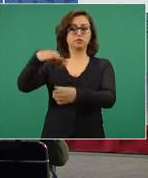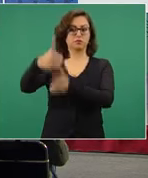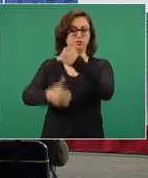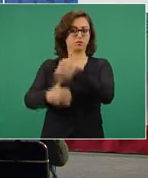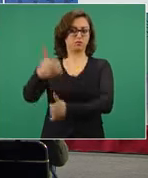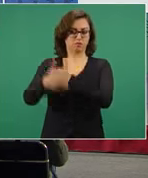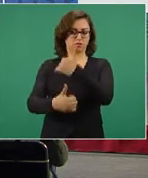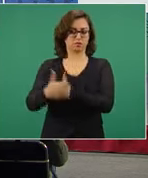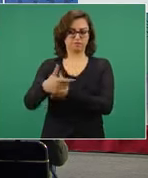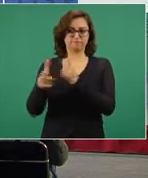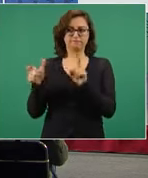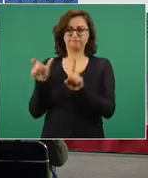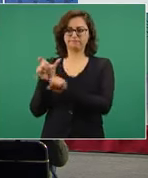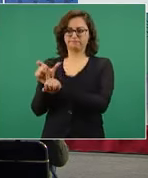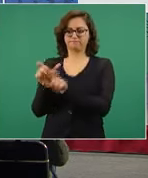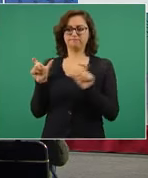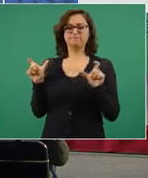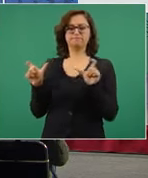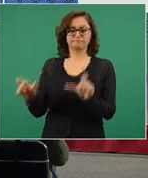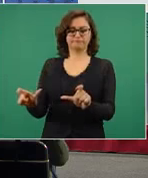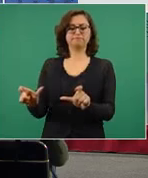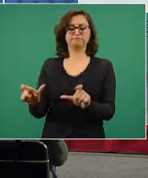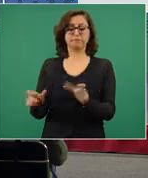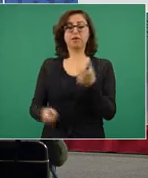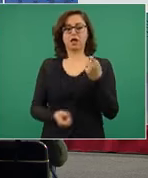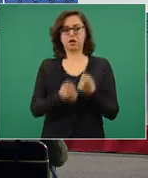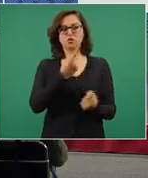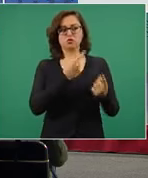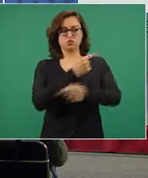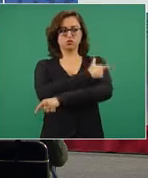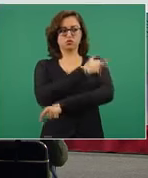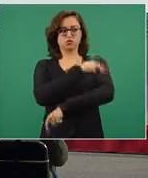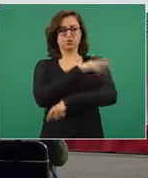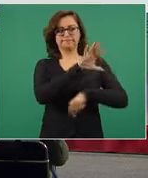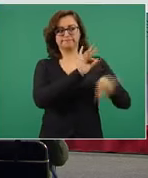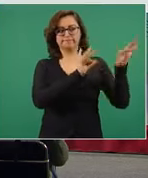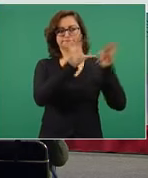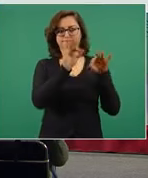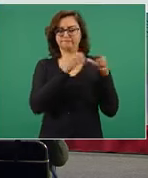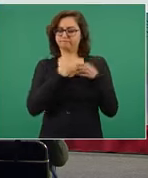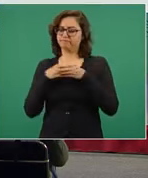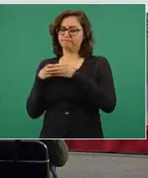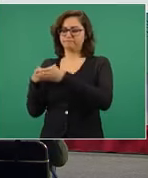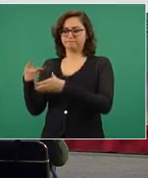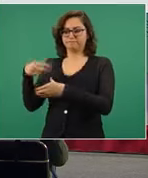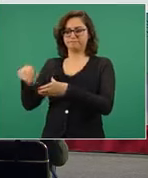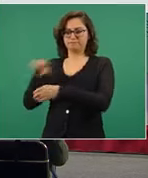elección del presente año y que le corresponden a la Guardia Nacional. Adelante, por favor.